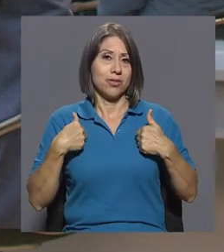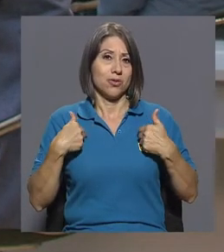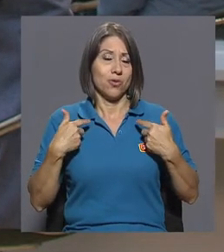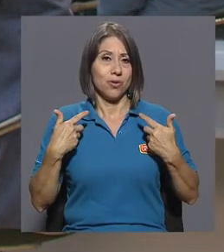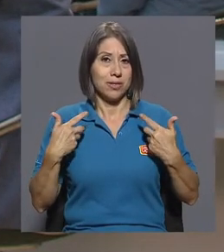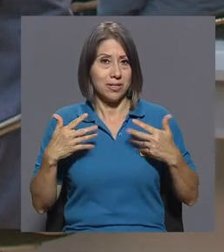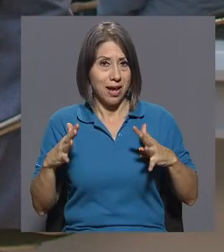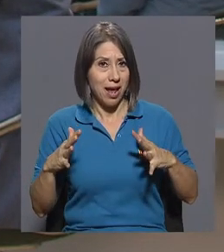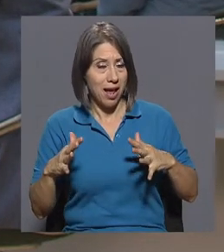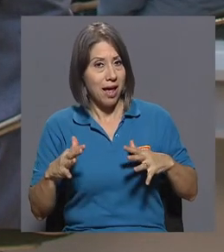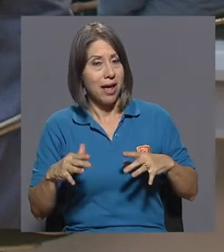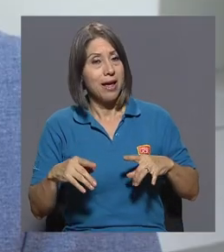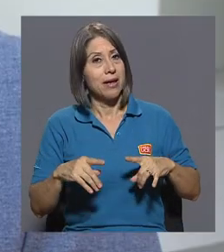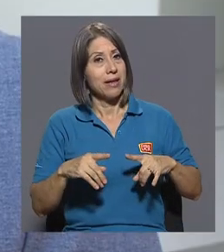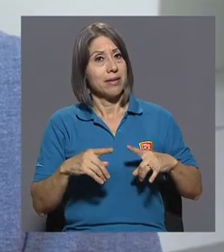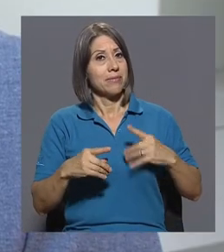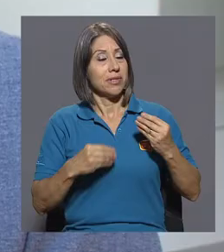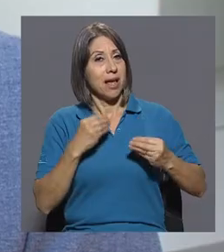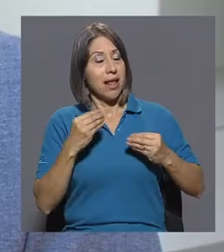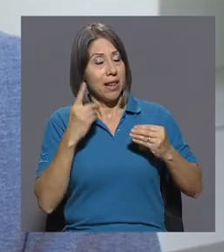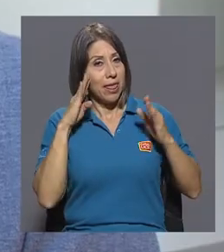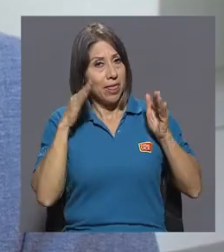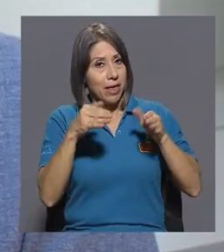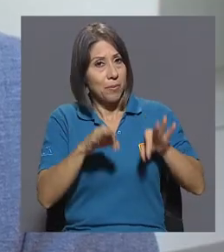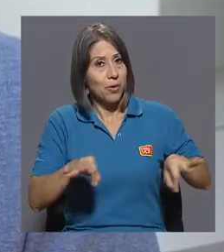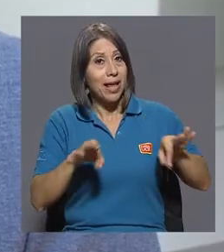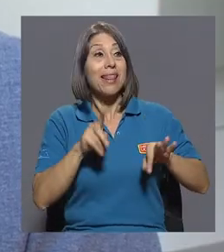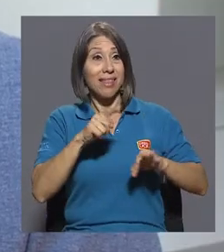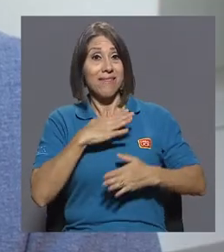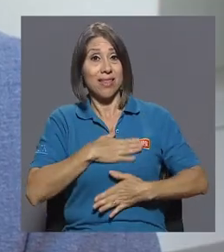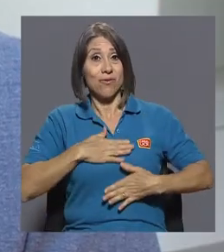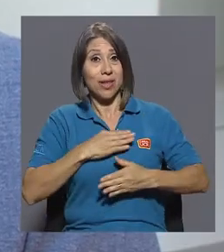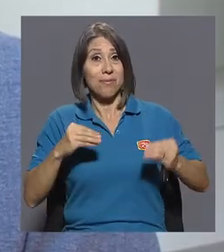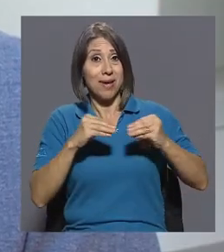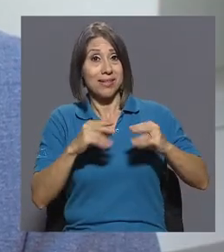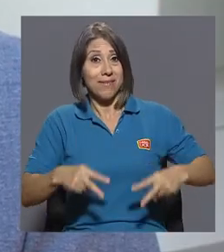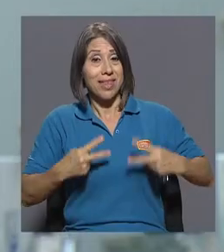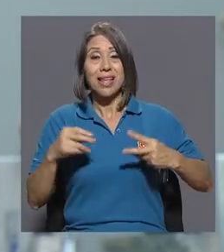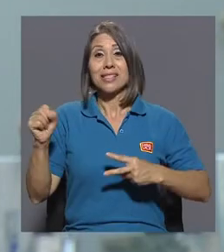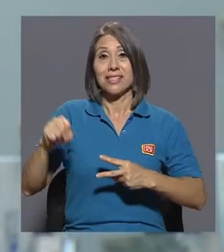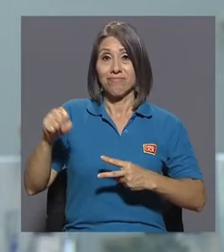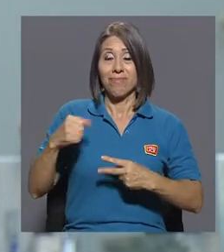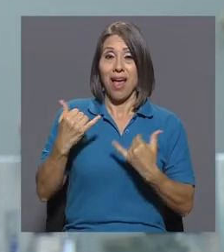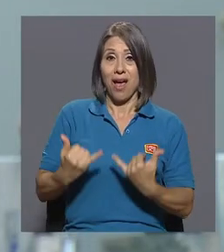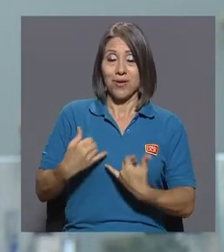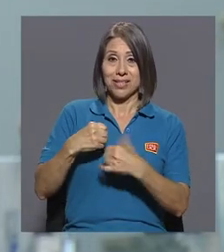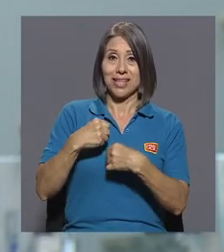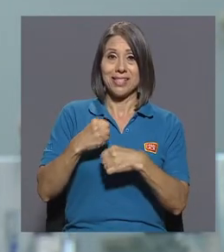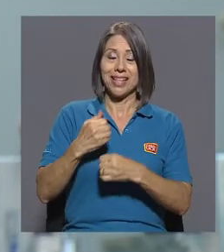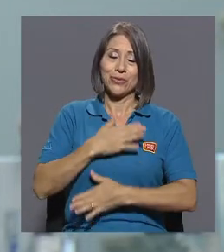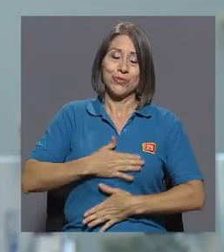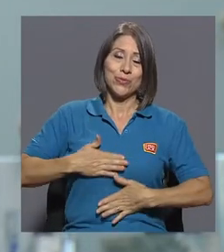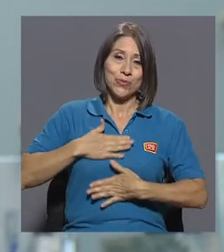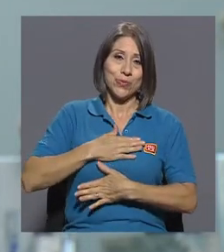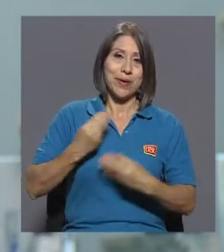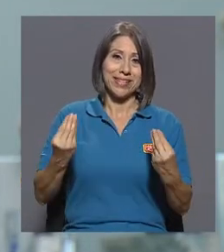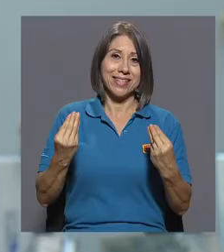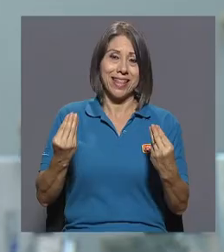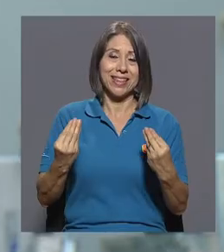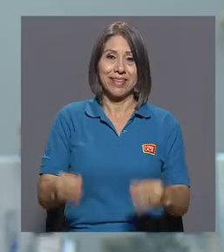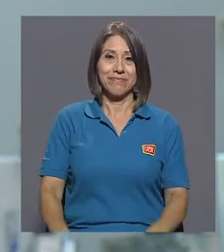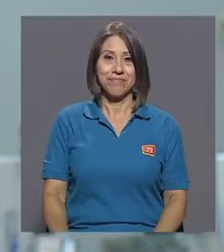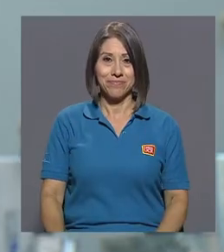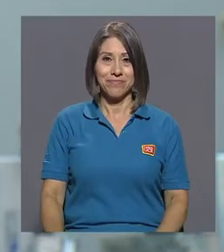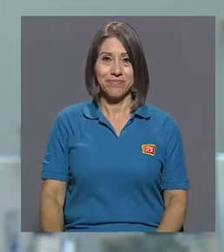ponía importancia. Tienes que disfrutar más tu viaje. Sí, eso es lo que estoy haciendo ahora. Estoy disfrutando bastante.